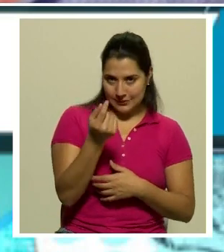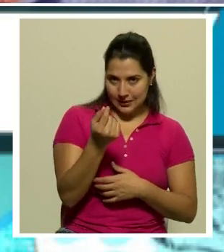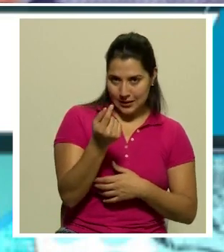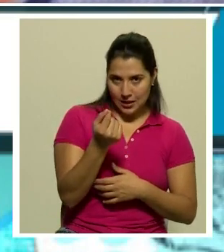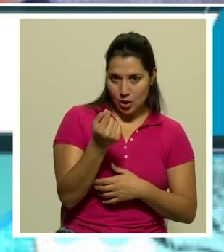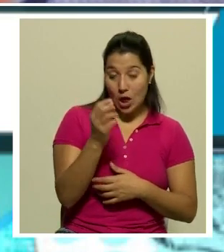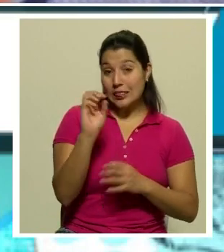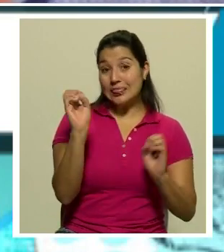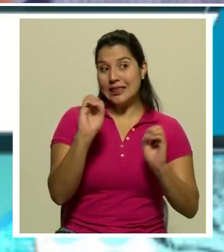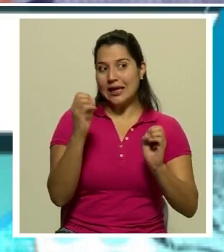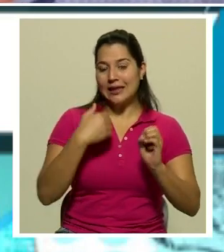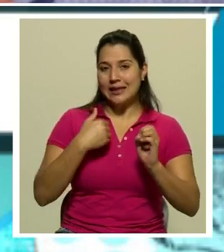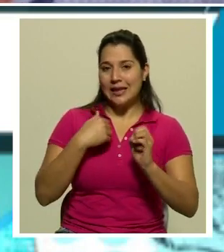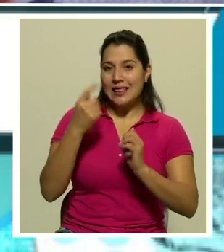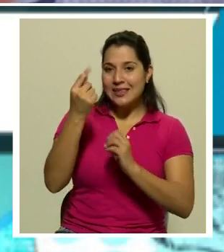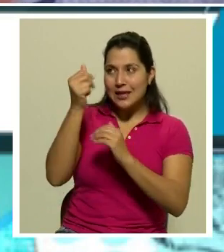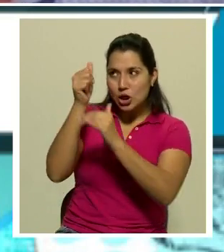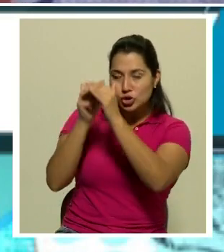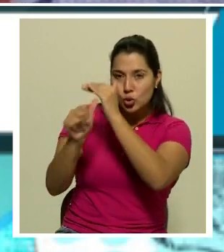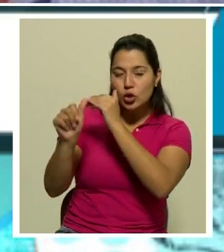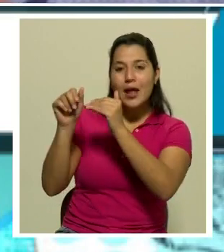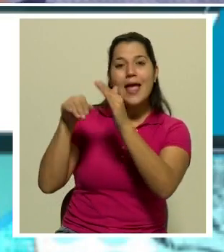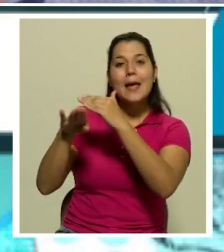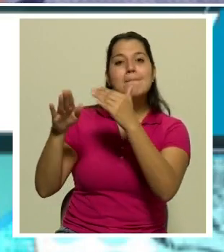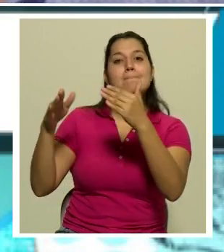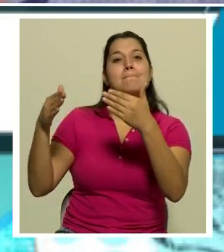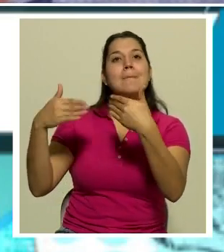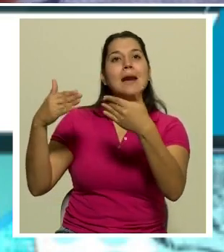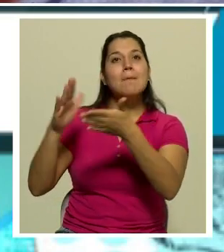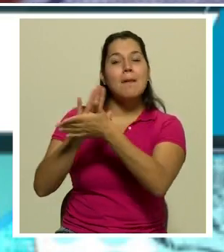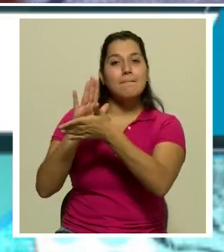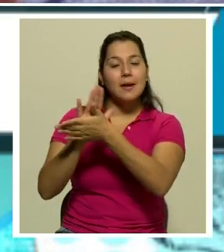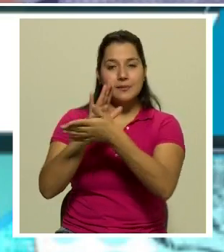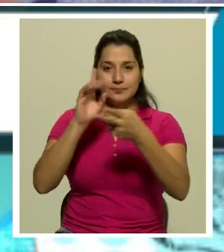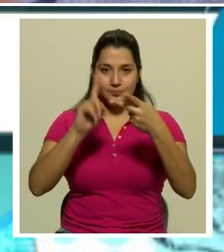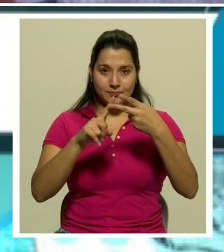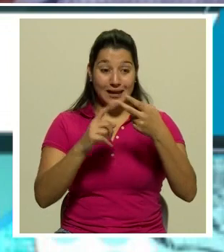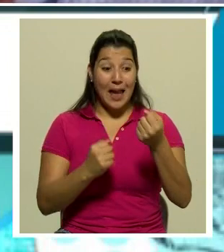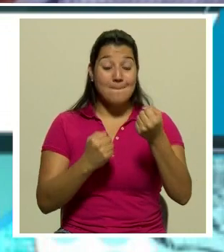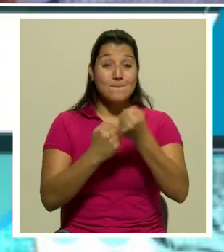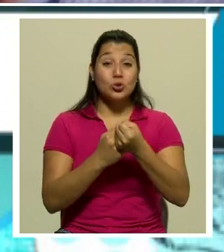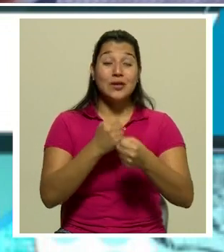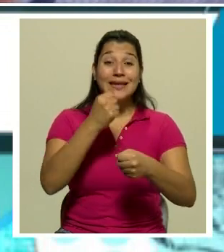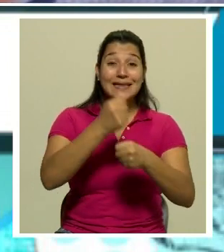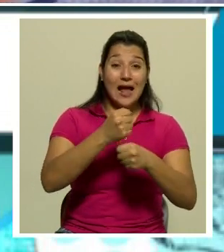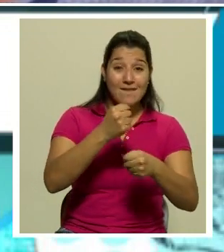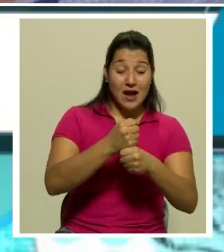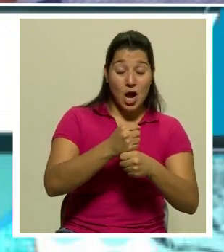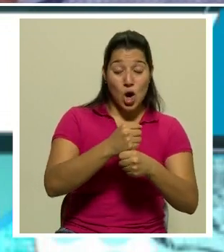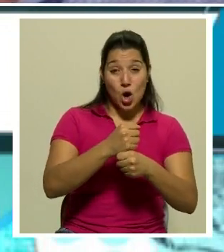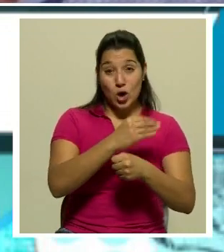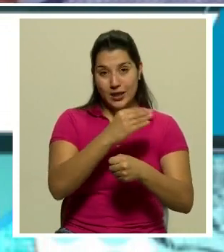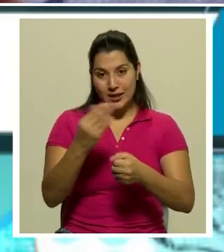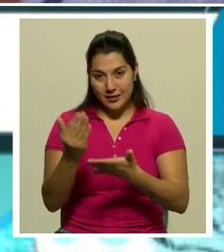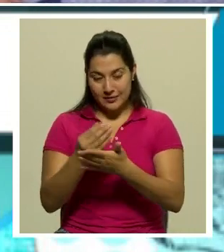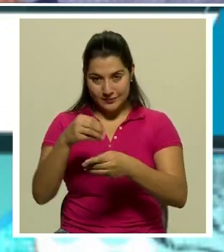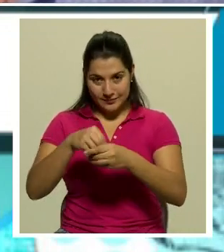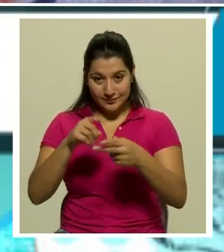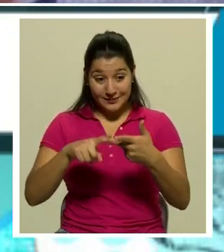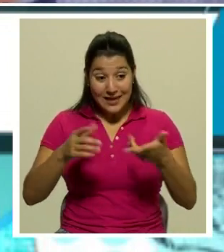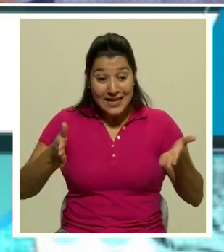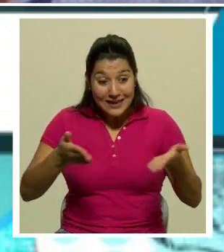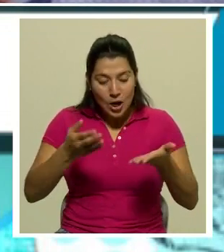Panama Papers, esos no pueden ser apoyados. Apoyar el empleo y los ingresos, estimular la economía y los